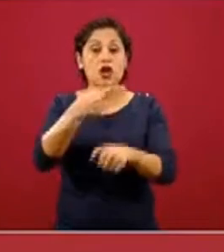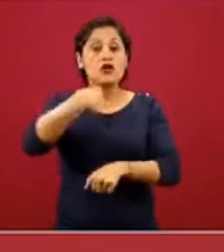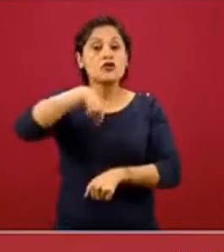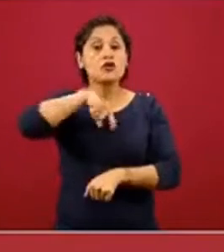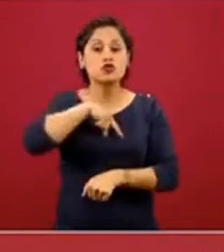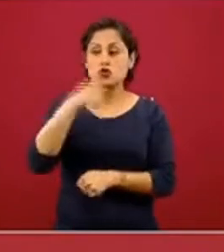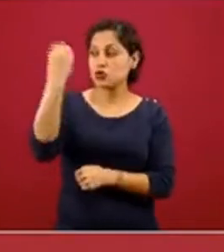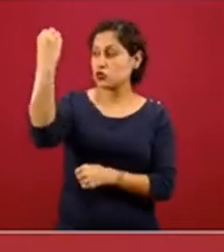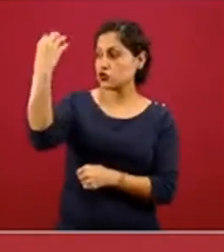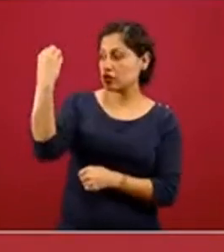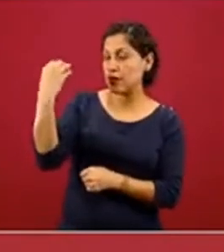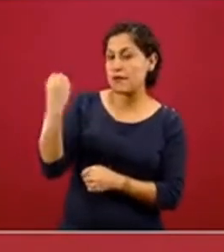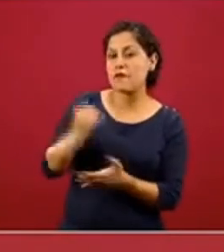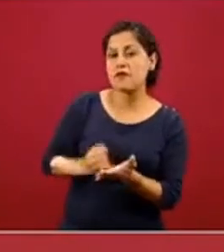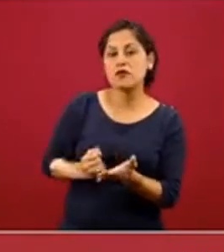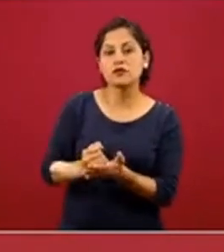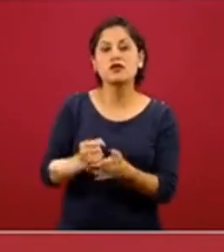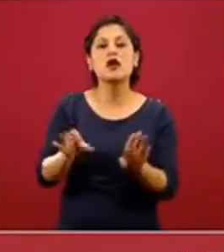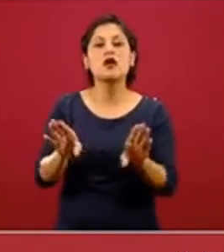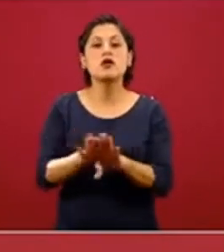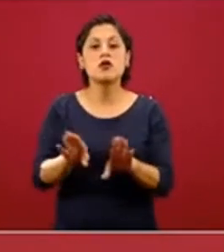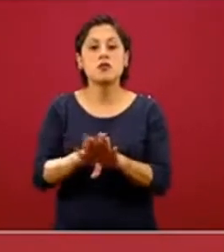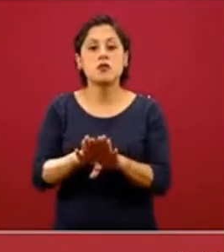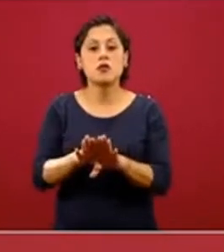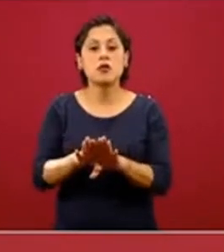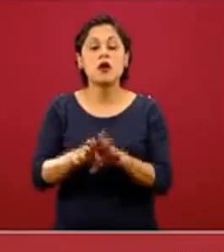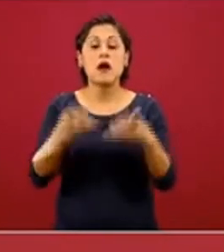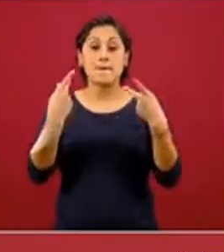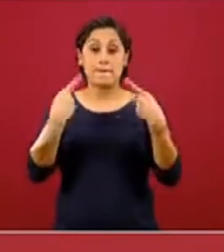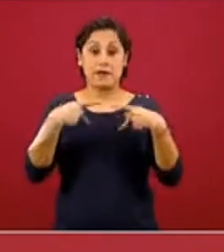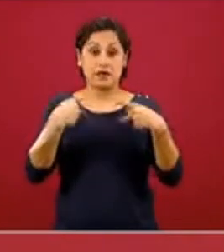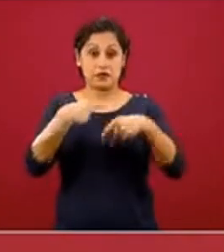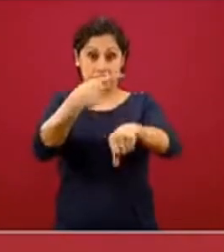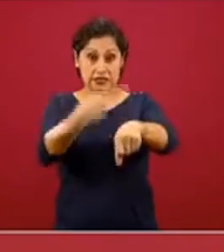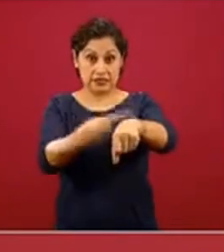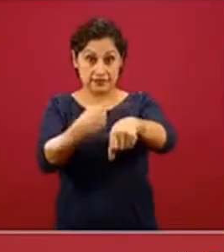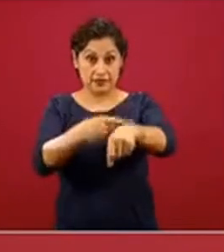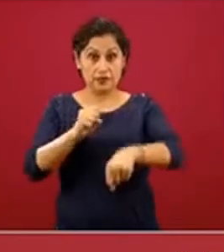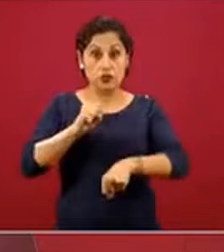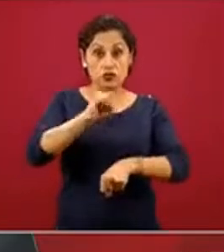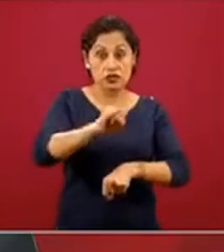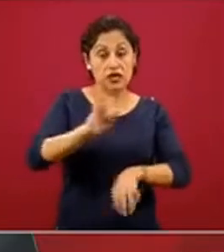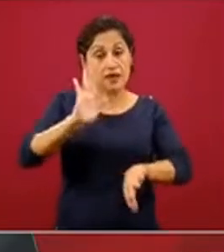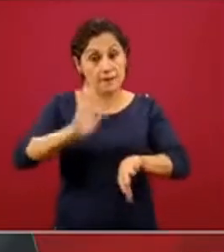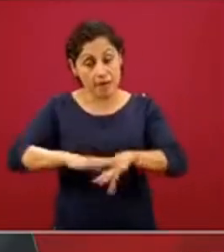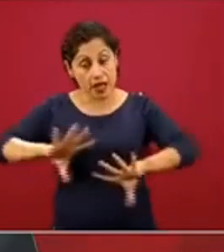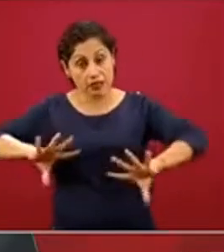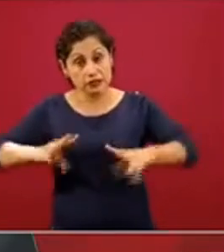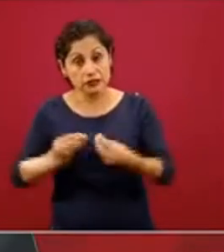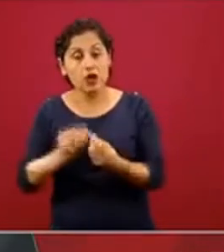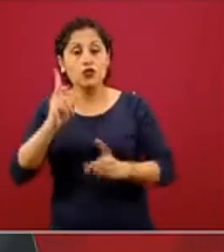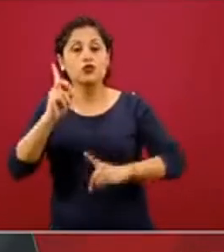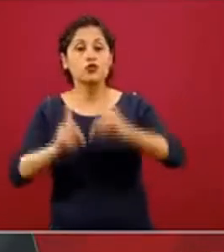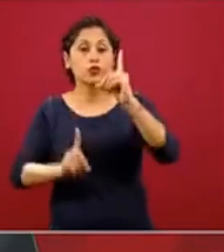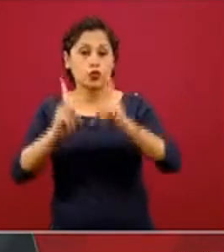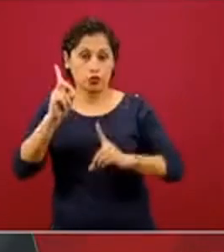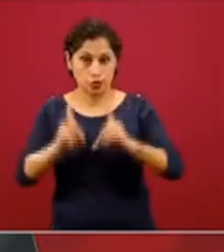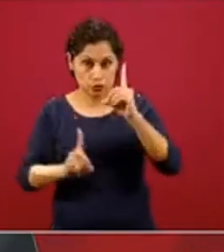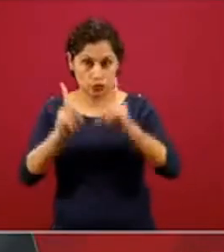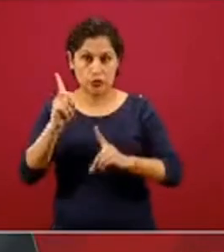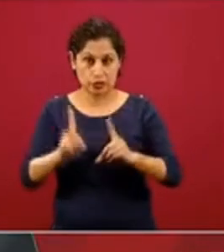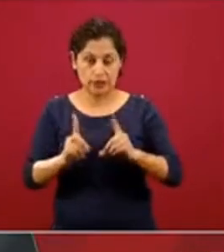la curva de los casos confirmados más los sospechosos, los que le llamamos los